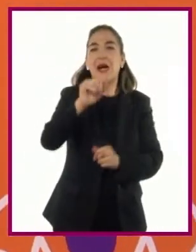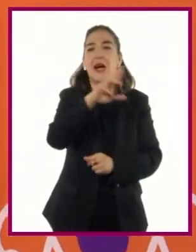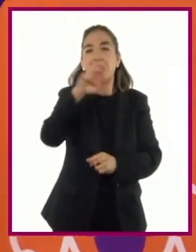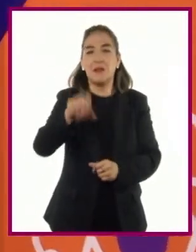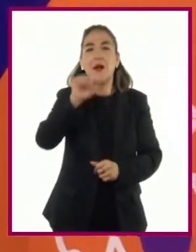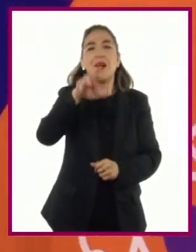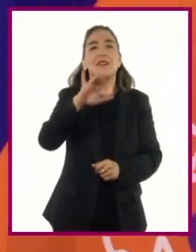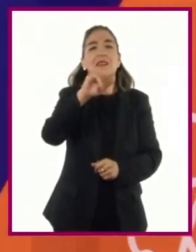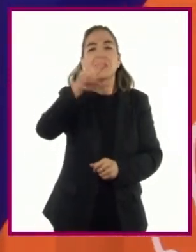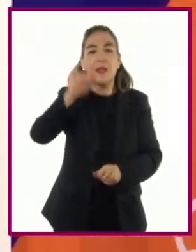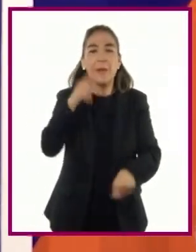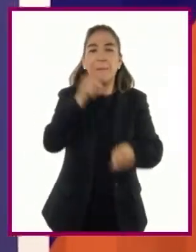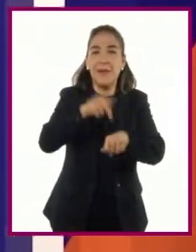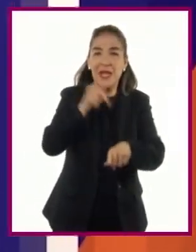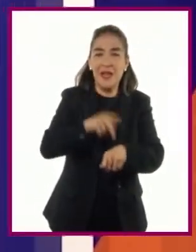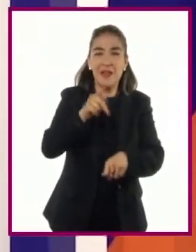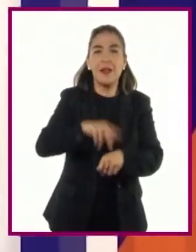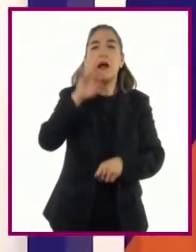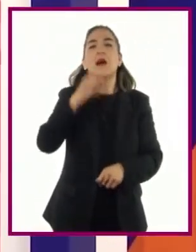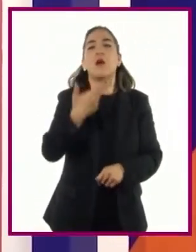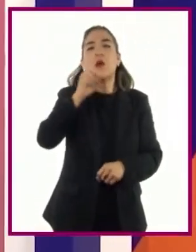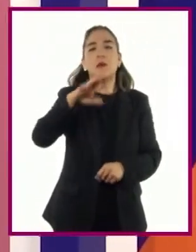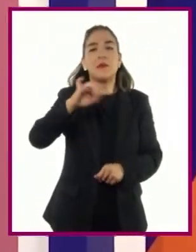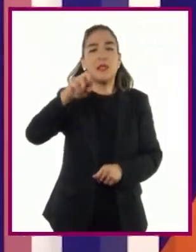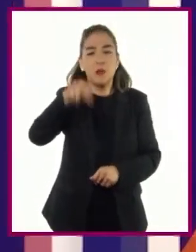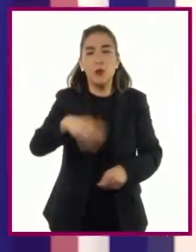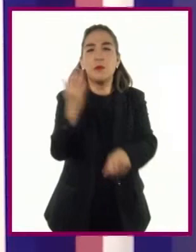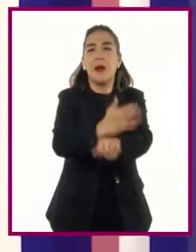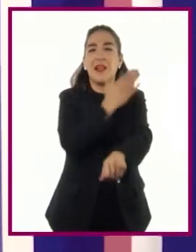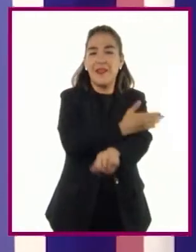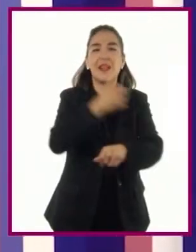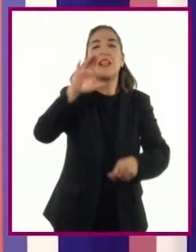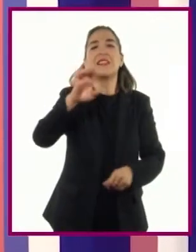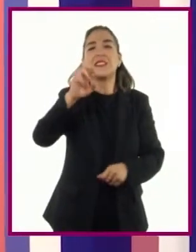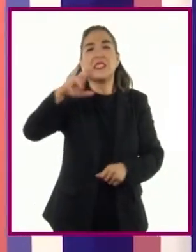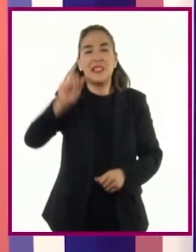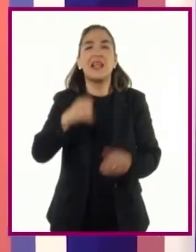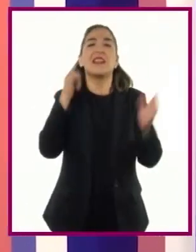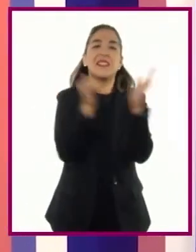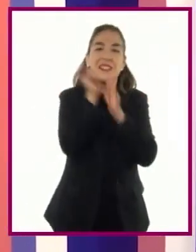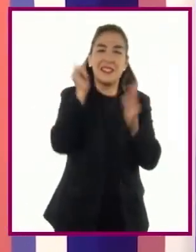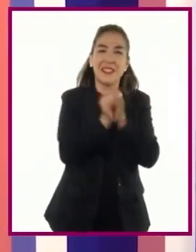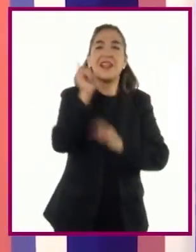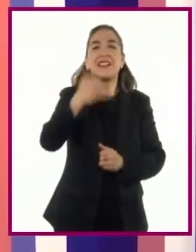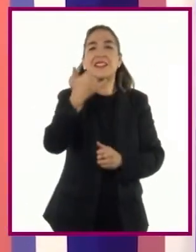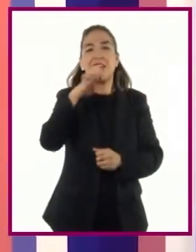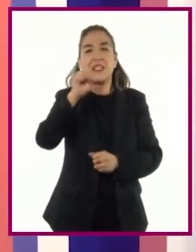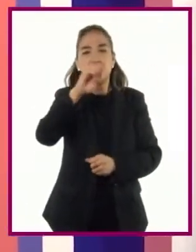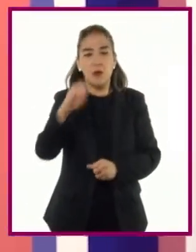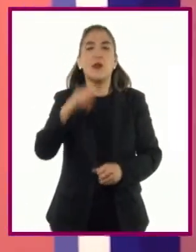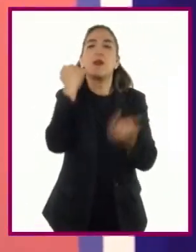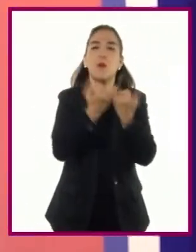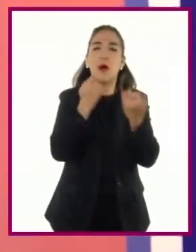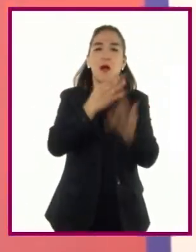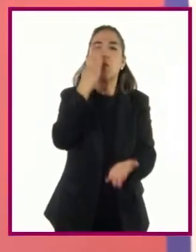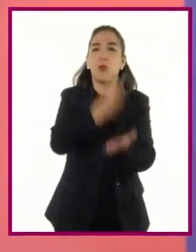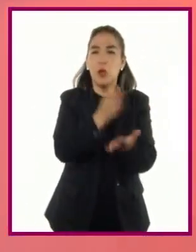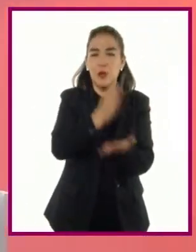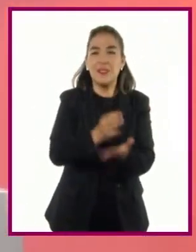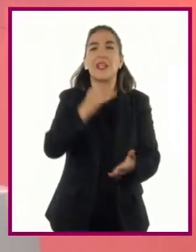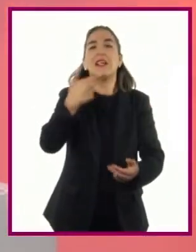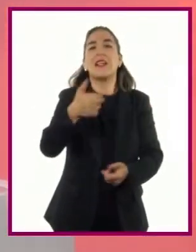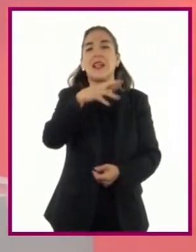piedra, hormigón, la madera, la cera y el yeso, y diferentes tipos de metales como bronce,